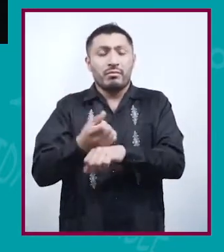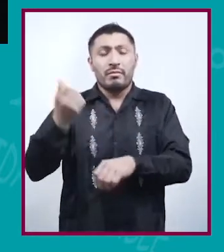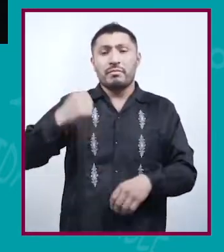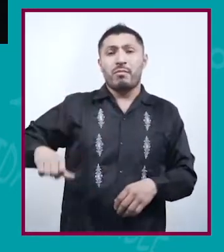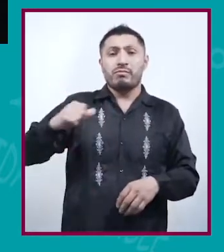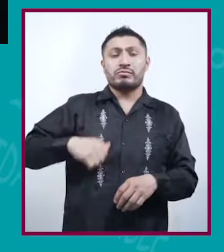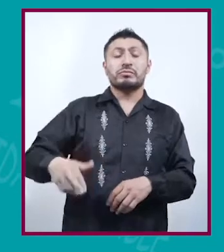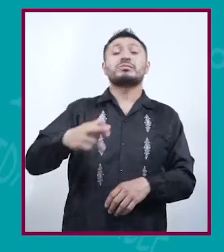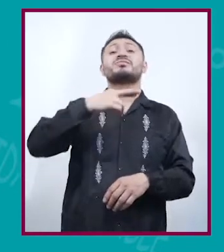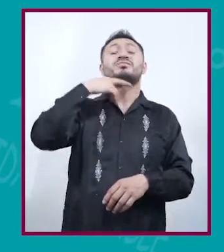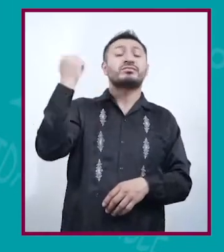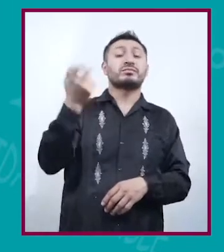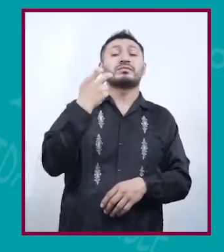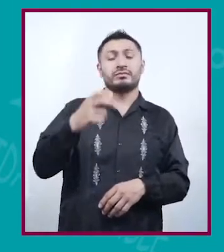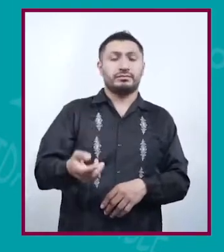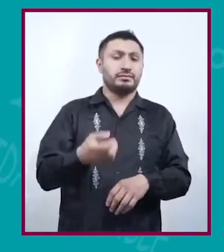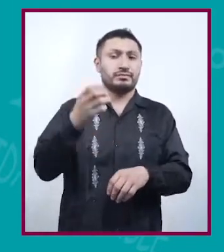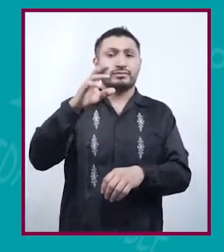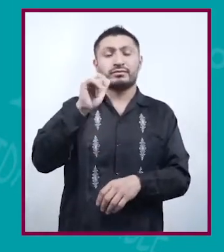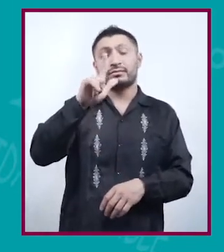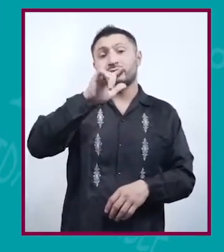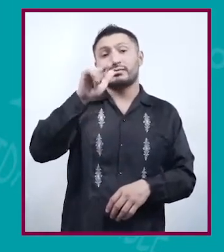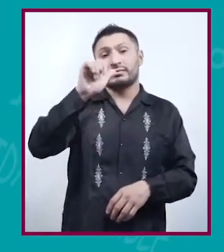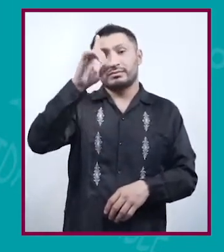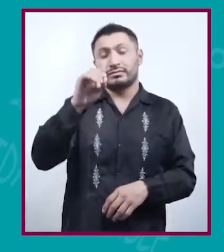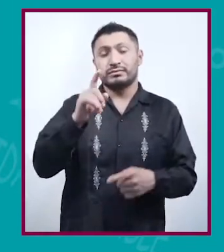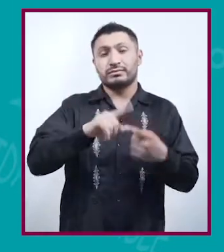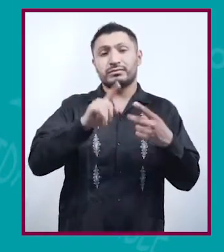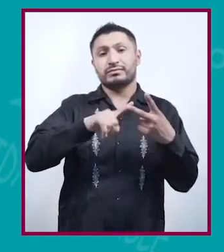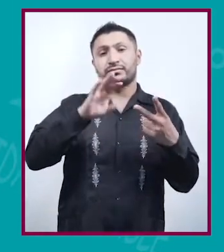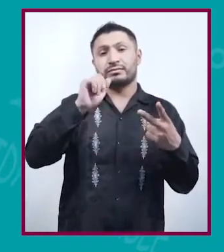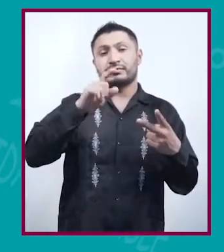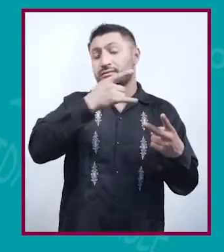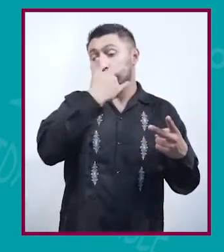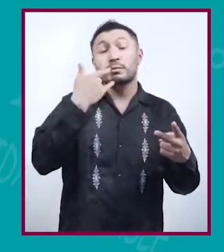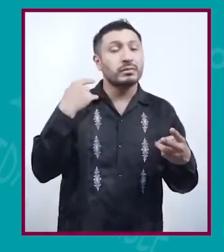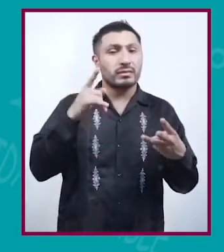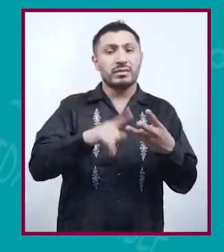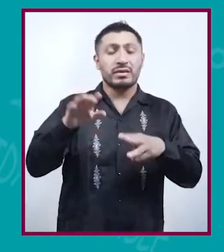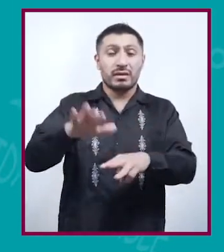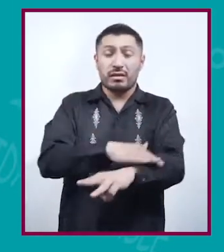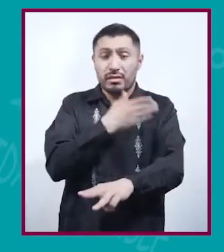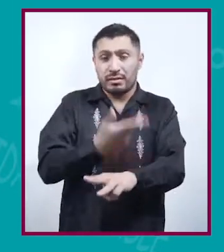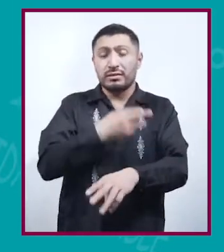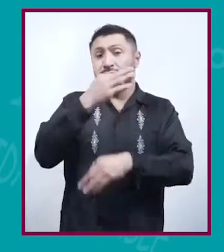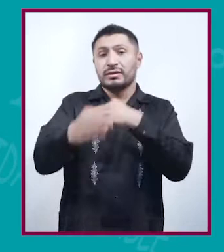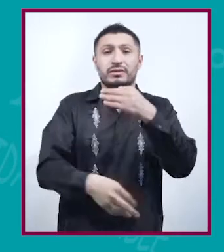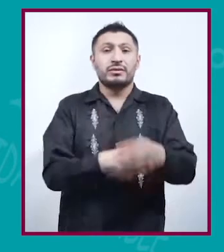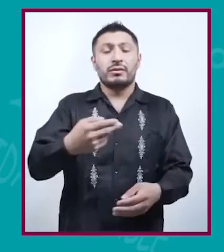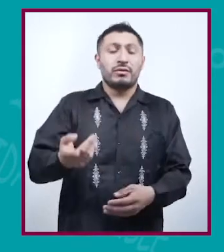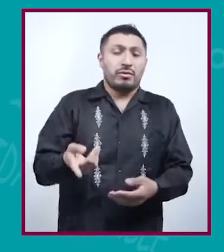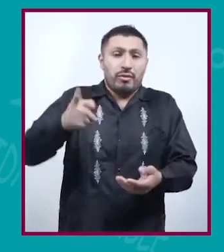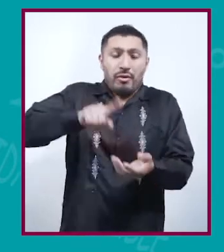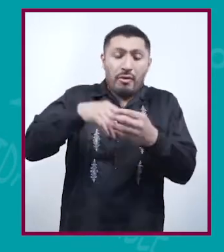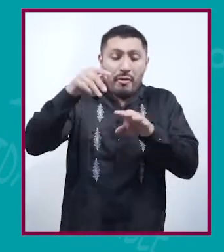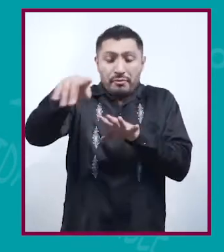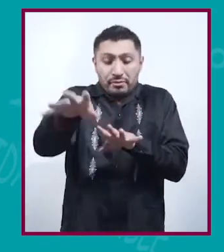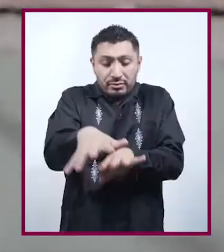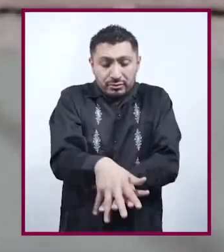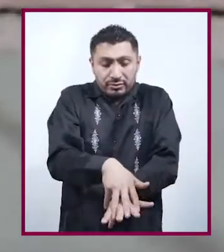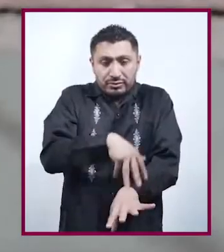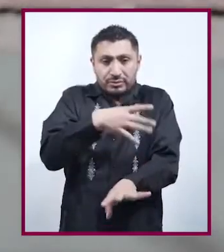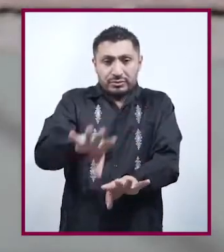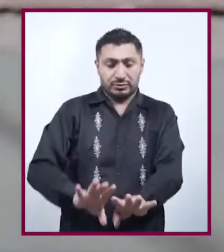usaba en la antigua Roma. De allí vienen calzado, calzón y calcetín, es decir, todo aquello que nos ponemos desde los